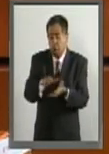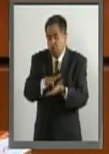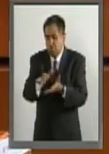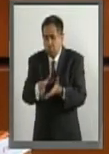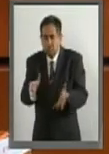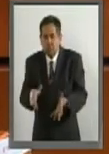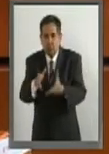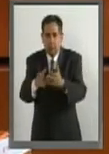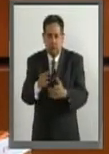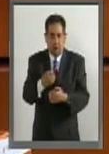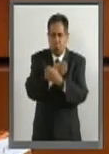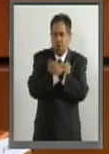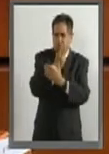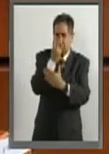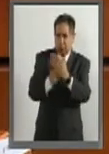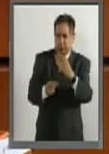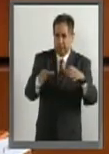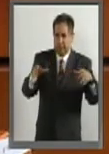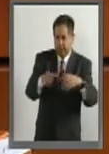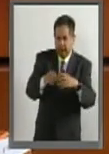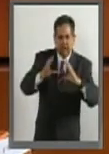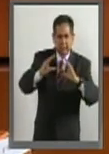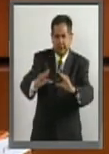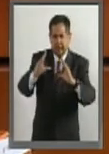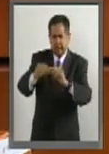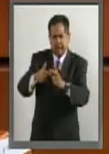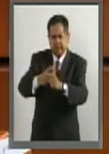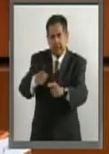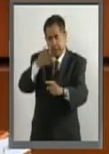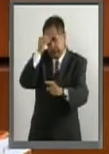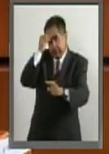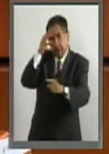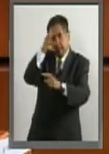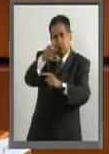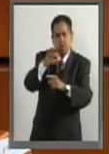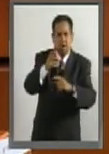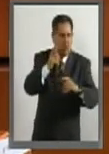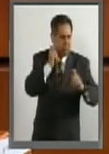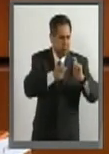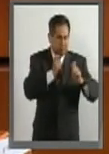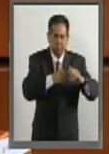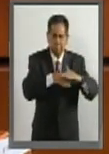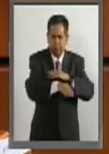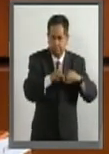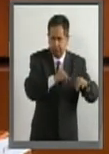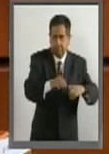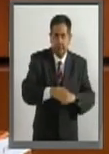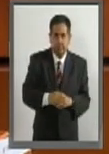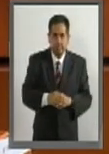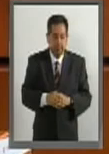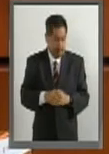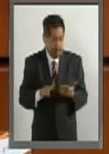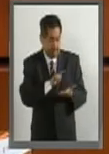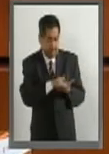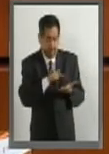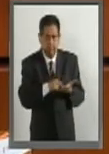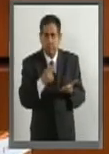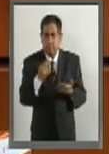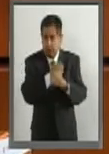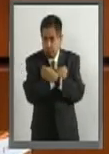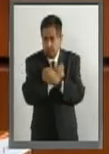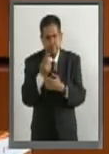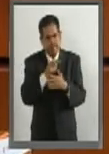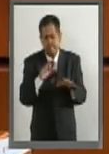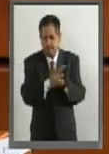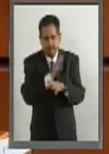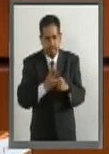que diversifique la capacitación permanente para el trabajo. Necesitamos una reforma educativa y migratoria integral que garantice en cada